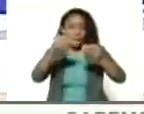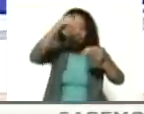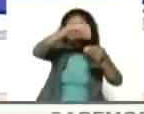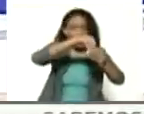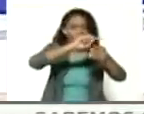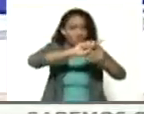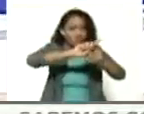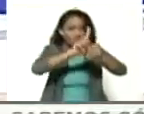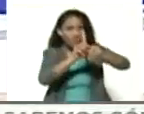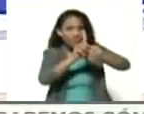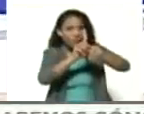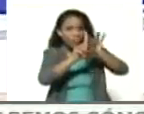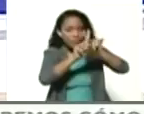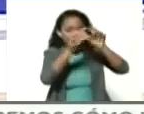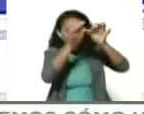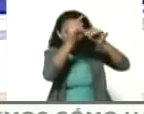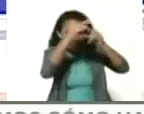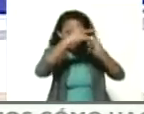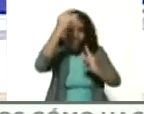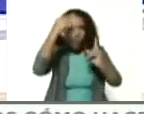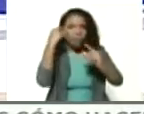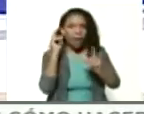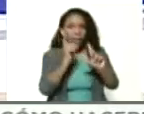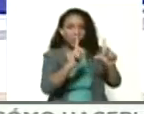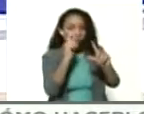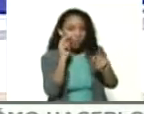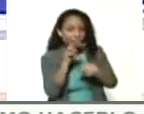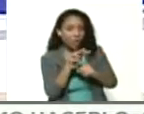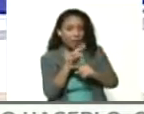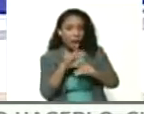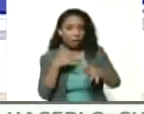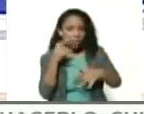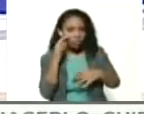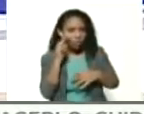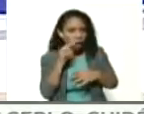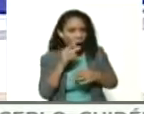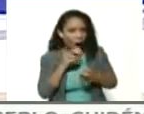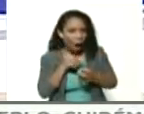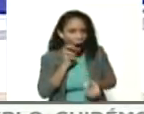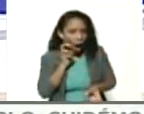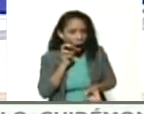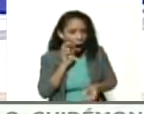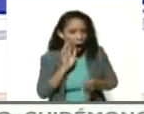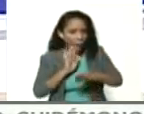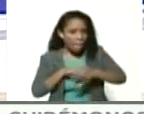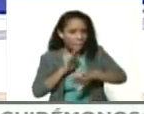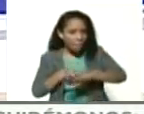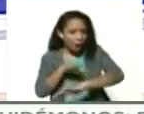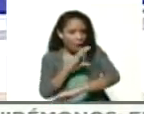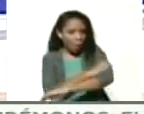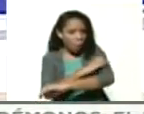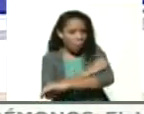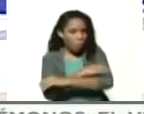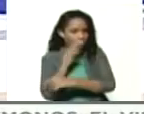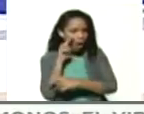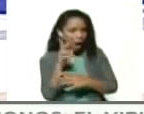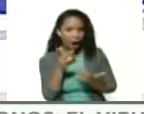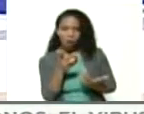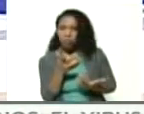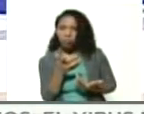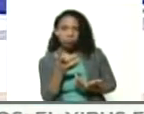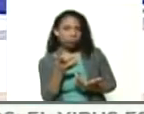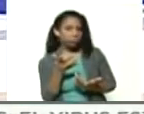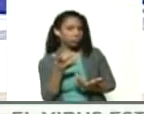Y vimos este acto de barbarie de la derecha opositora venezolana, de